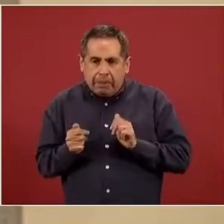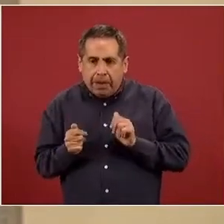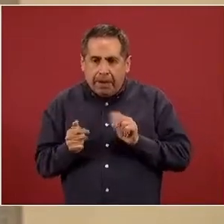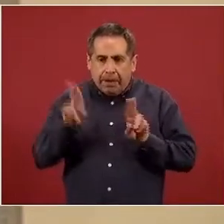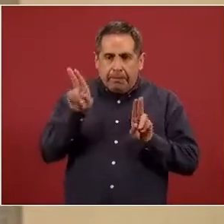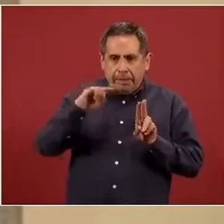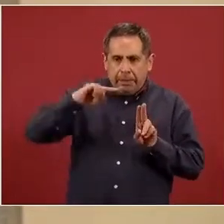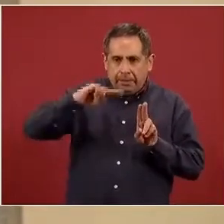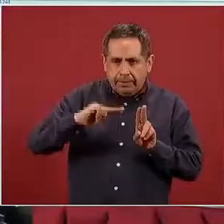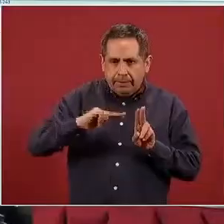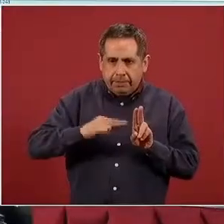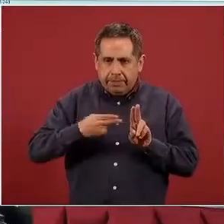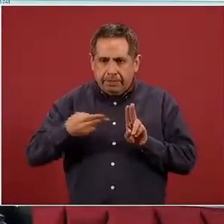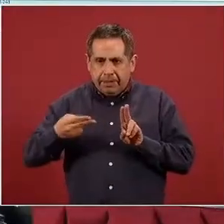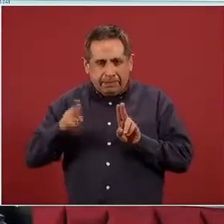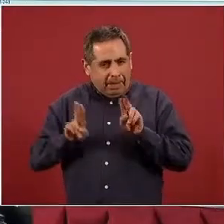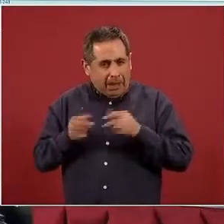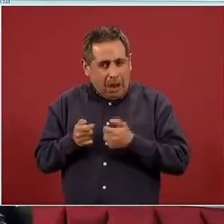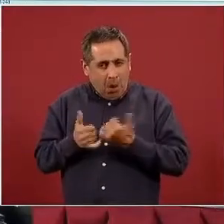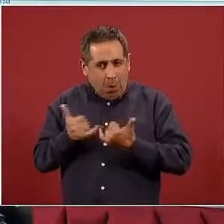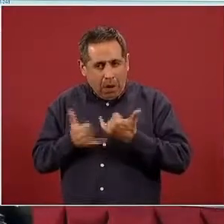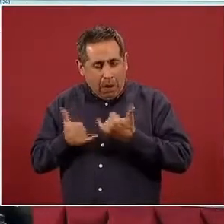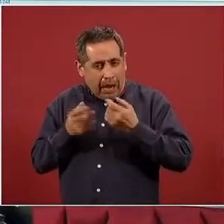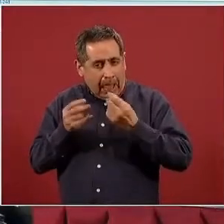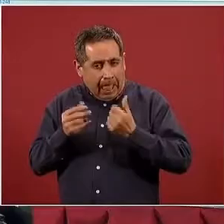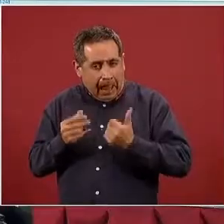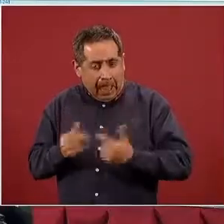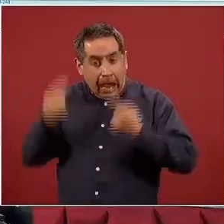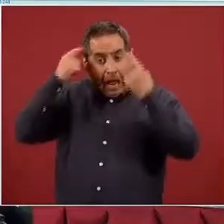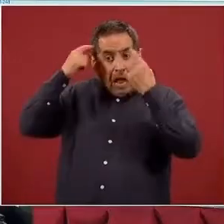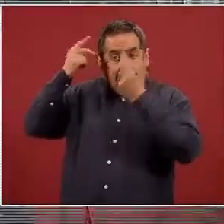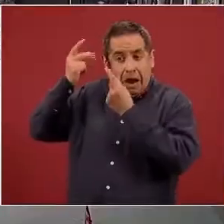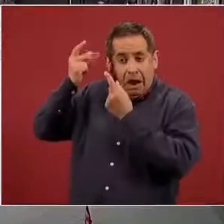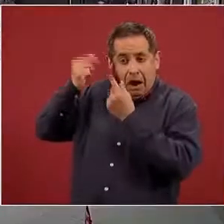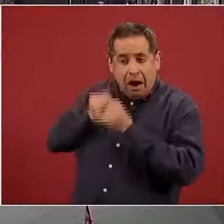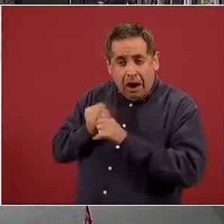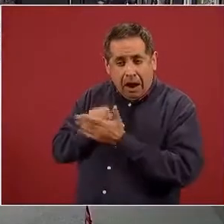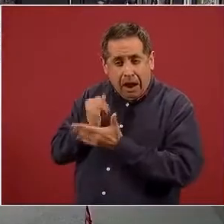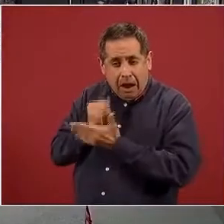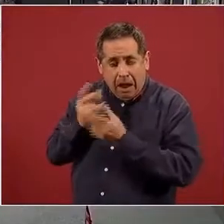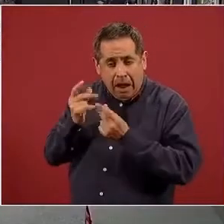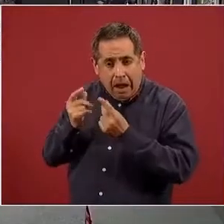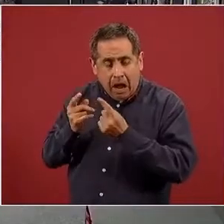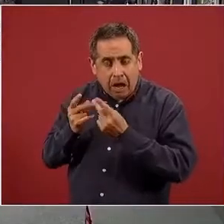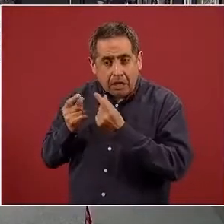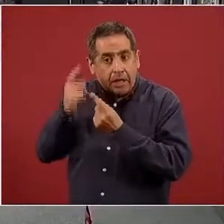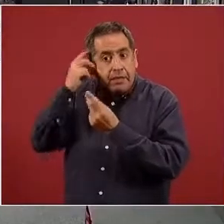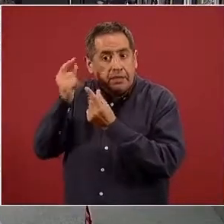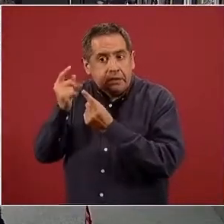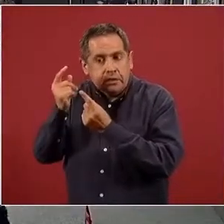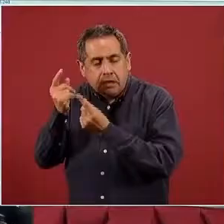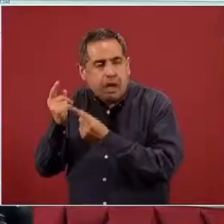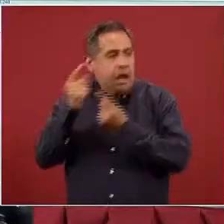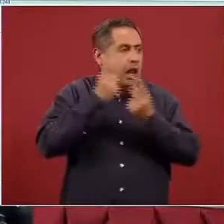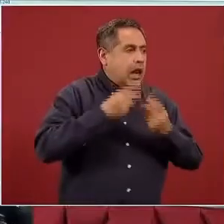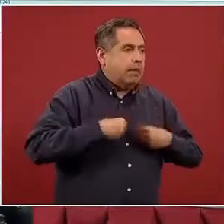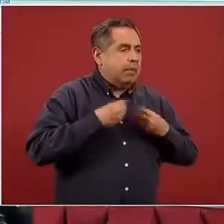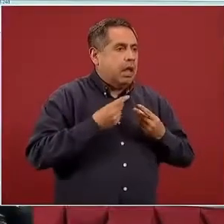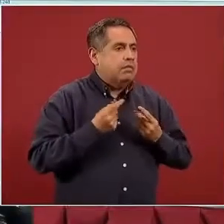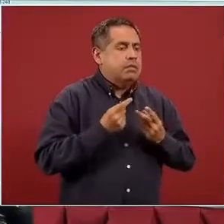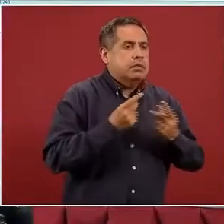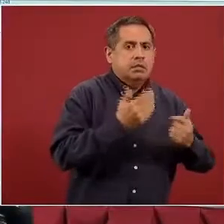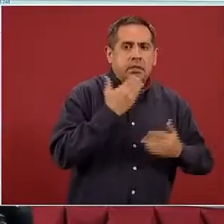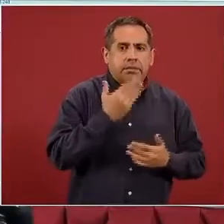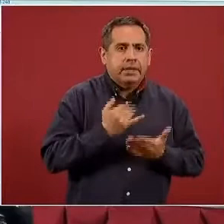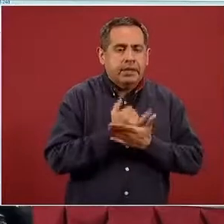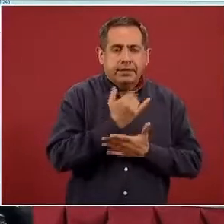no se vaya a llenar el cuadro y entonces tengas que reiniciar toda la partida. Y además de esto pueden activar las áreas para